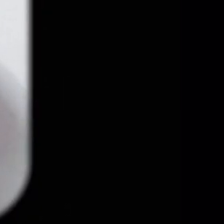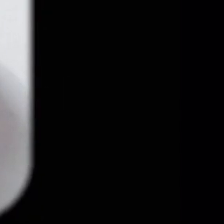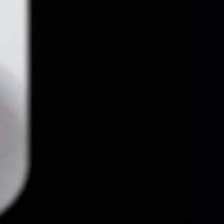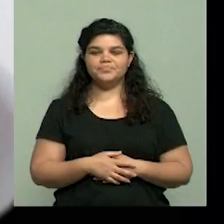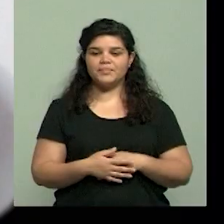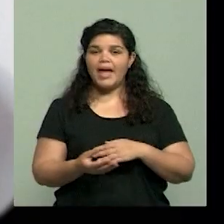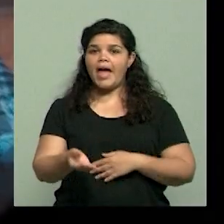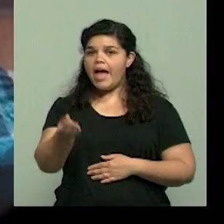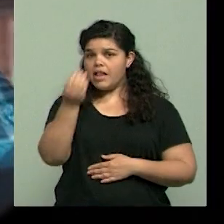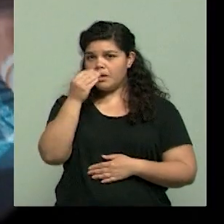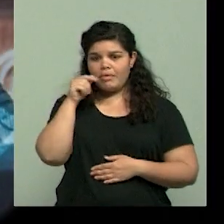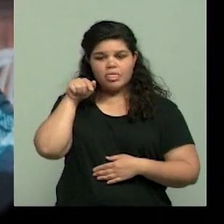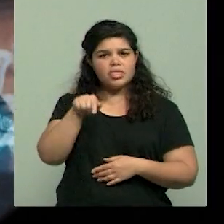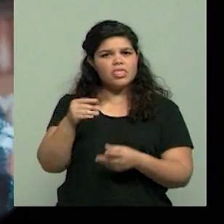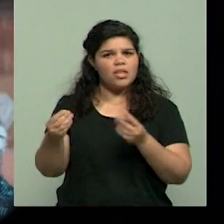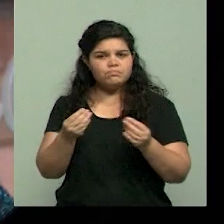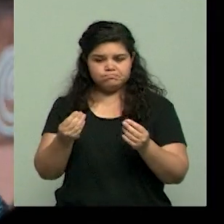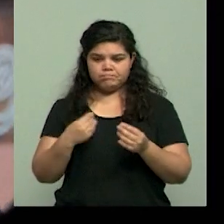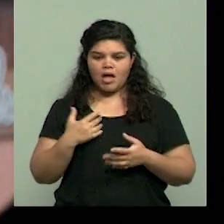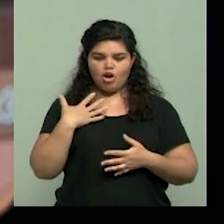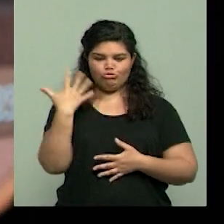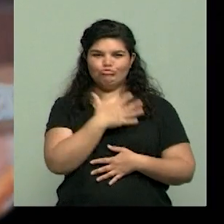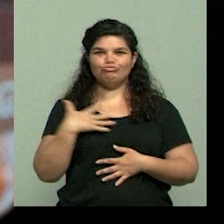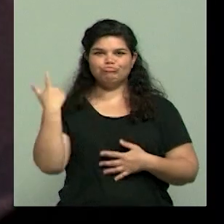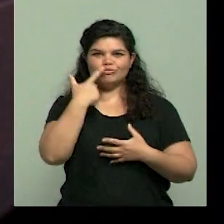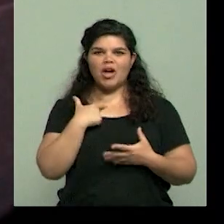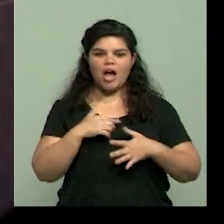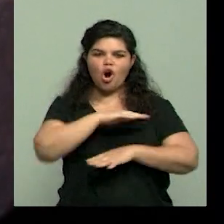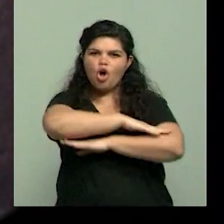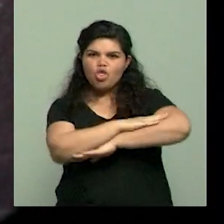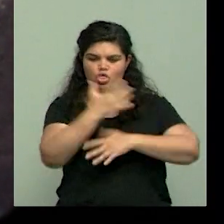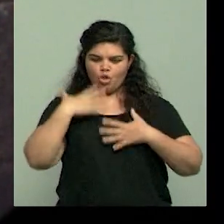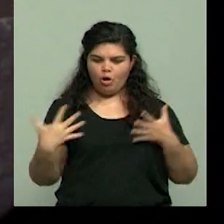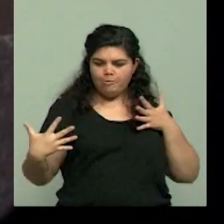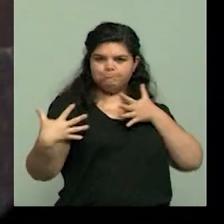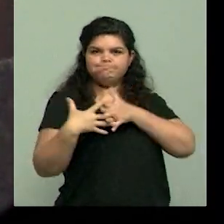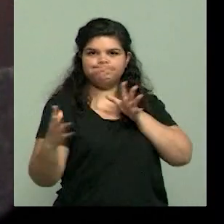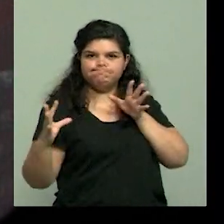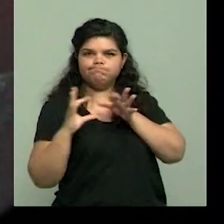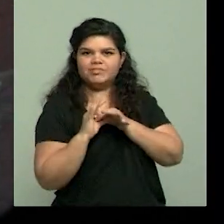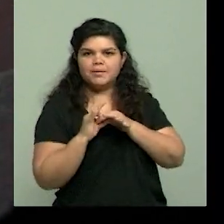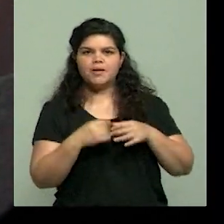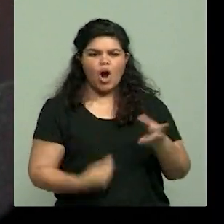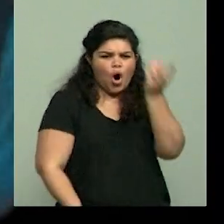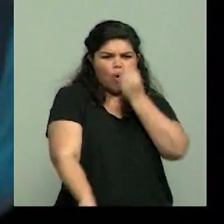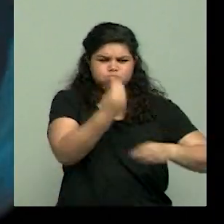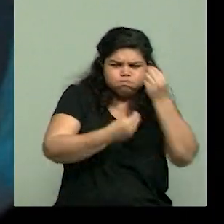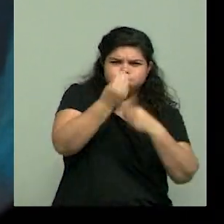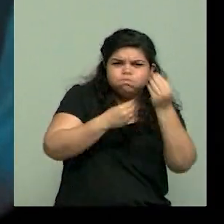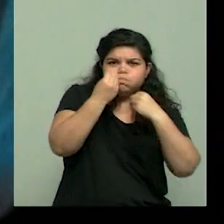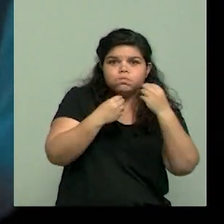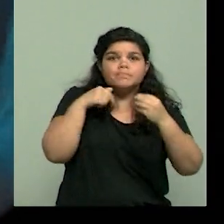La alimentación tiene profundas relaciones con nuestro estado de ánimo. Comer en exceso de forma compulsiva suele